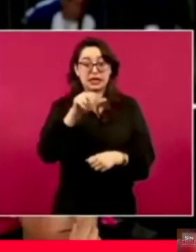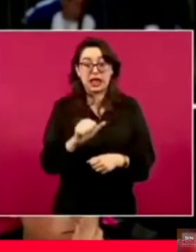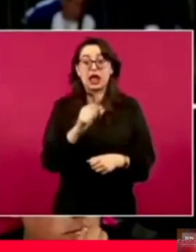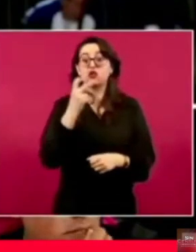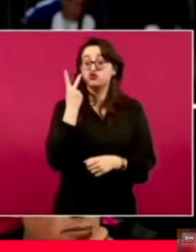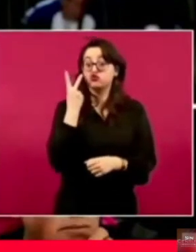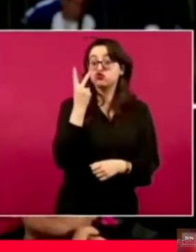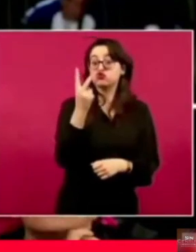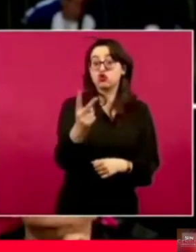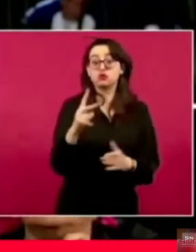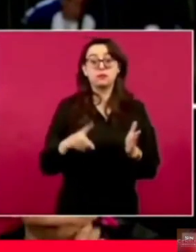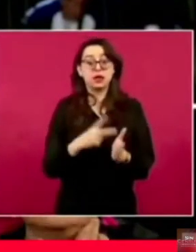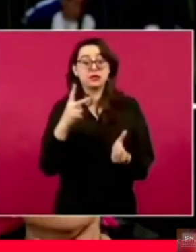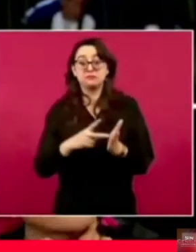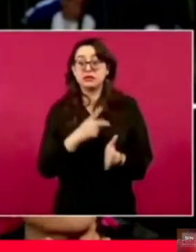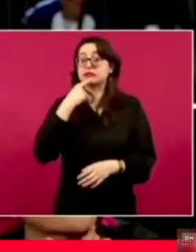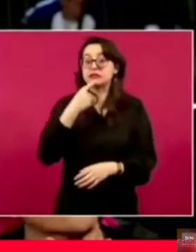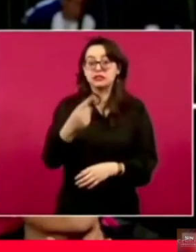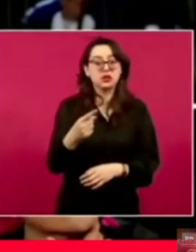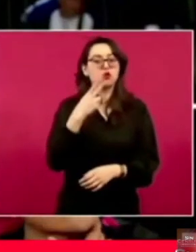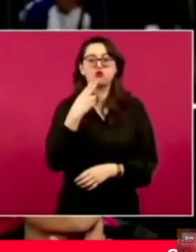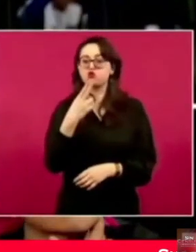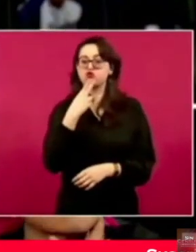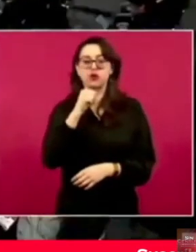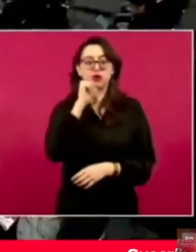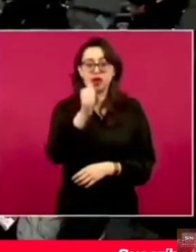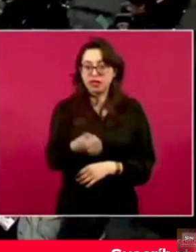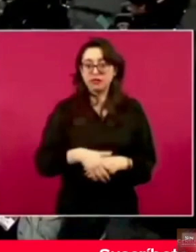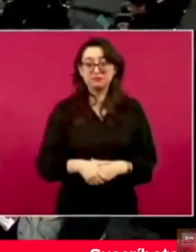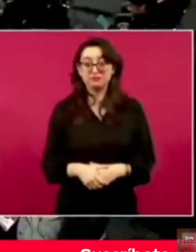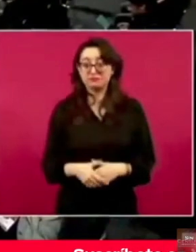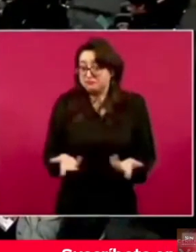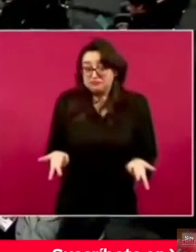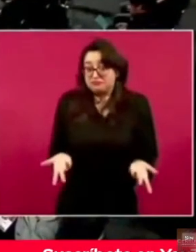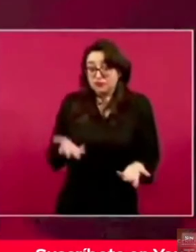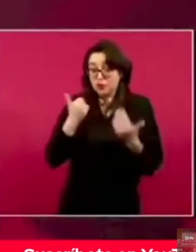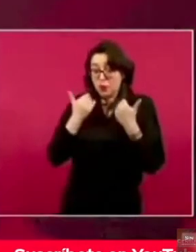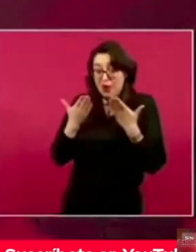varias ocasiones que ya no se utiliza Pegasus. No.